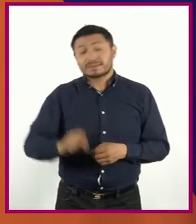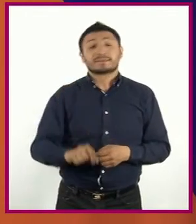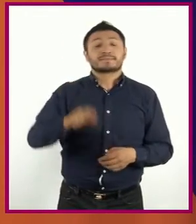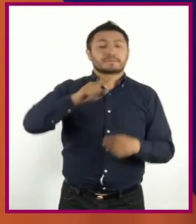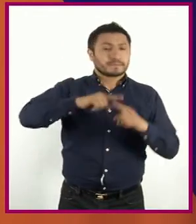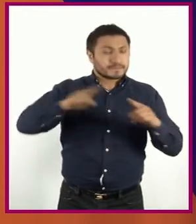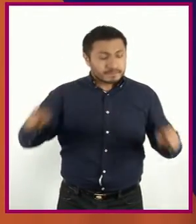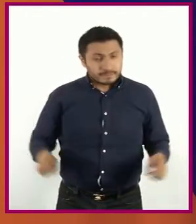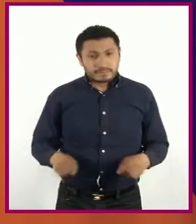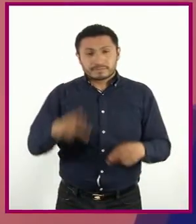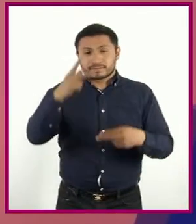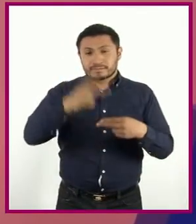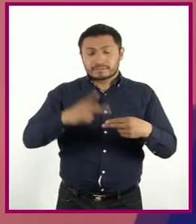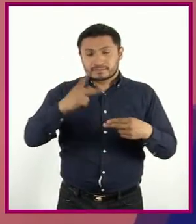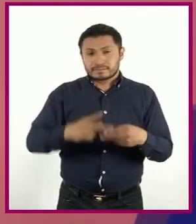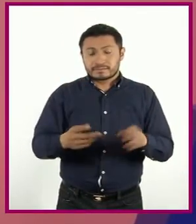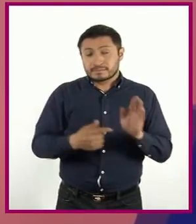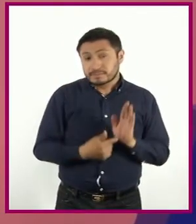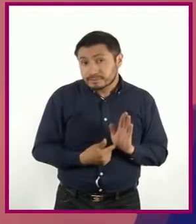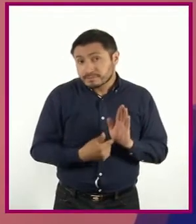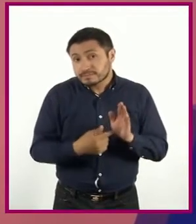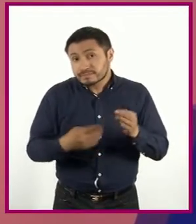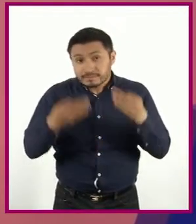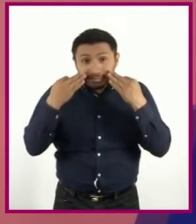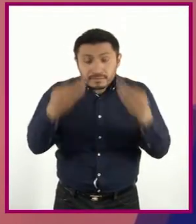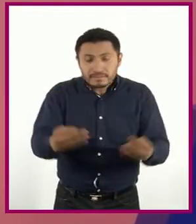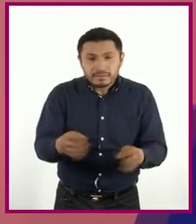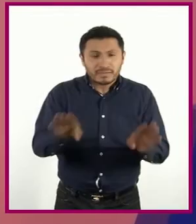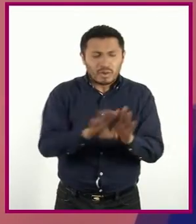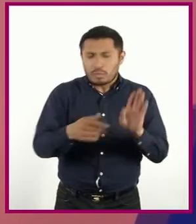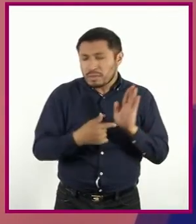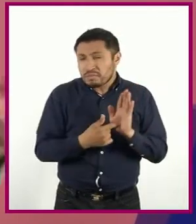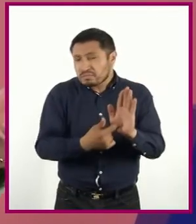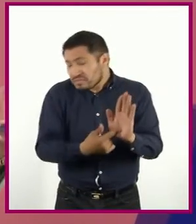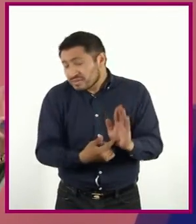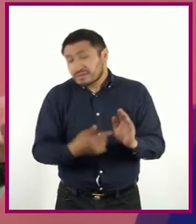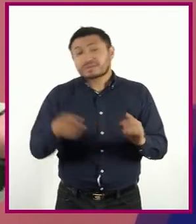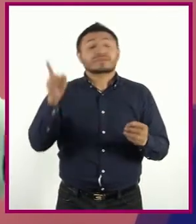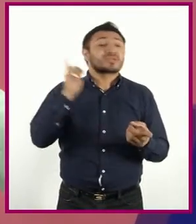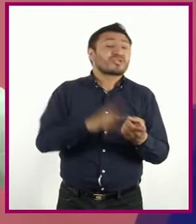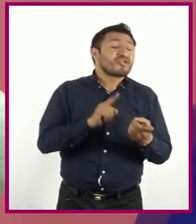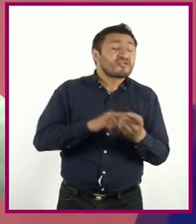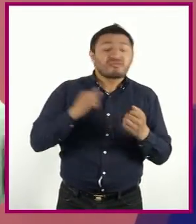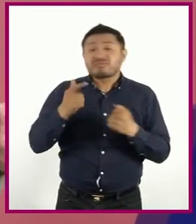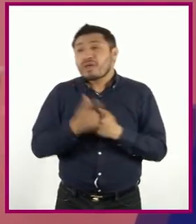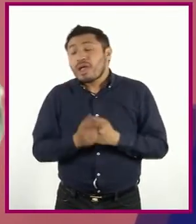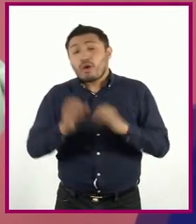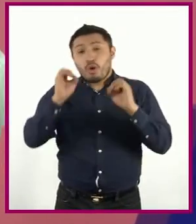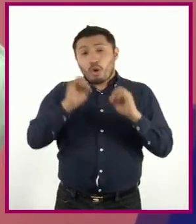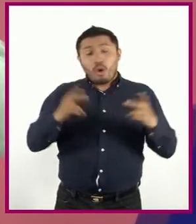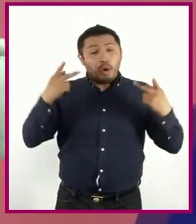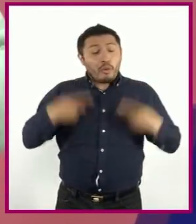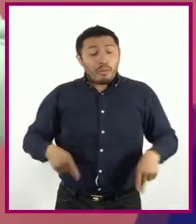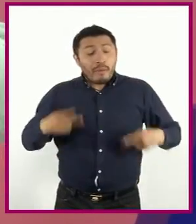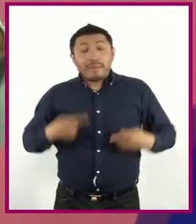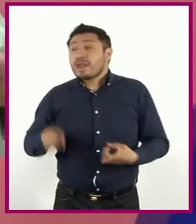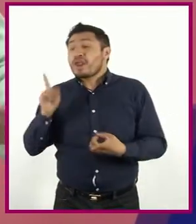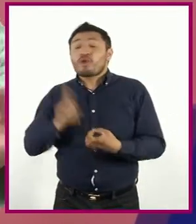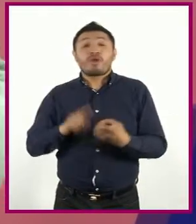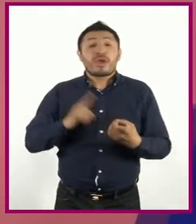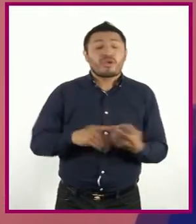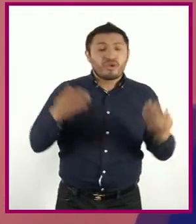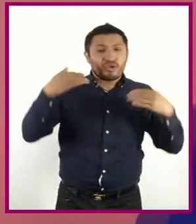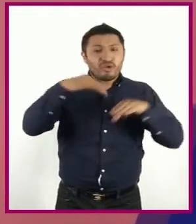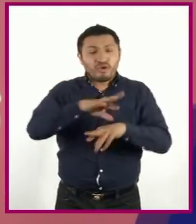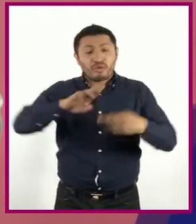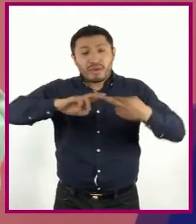lado, los pronombres demostrativos son usados para indicar dónde se encuentra algo o alguien en relación con